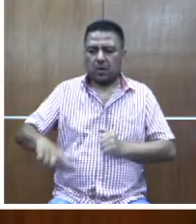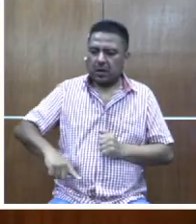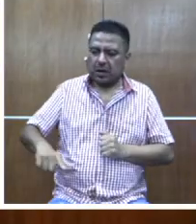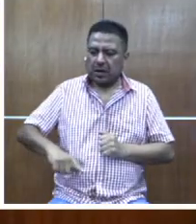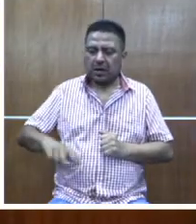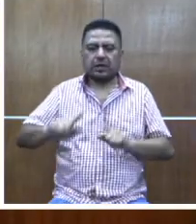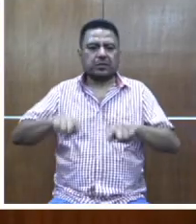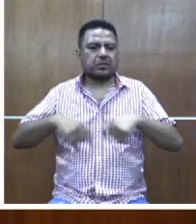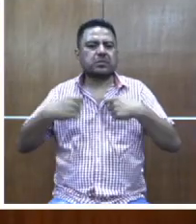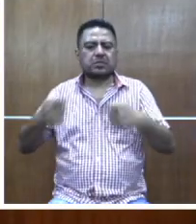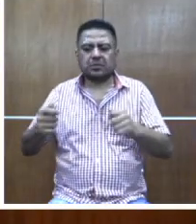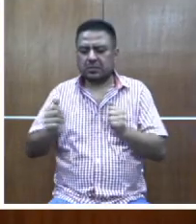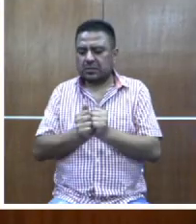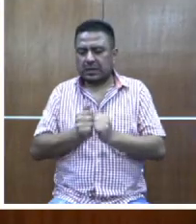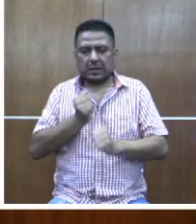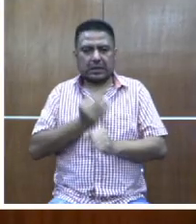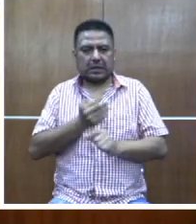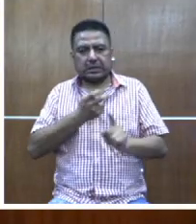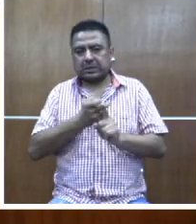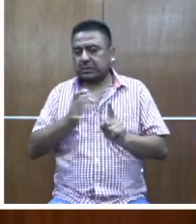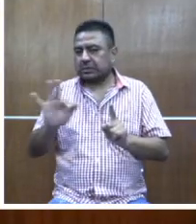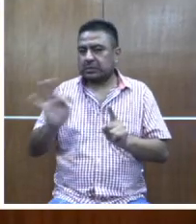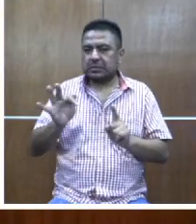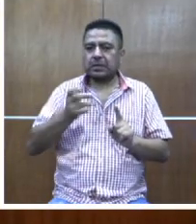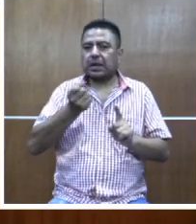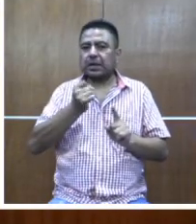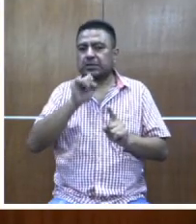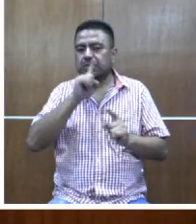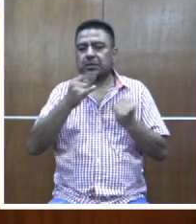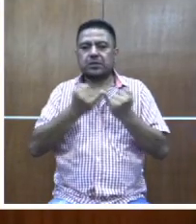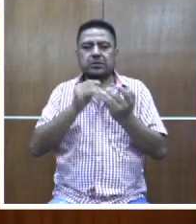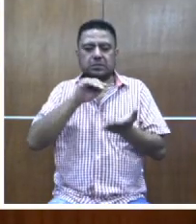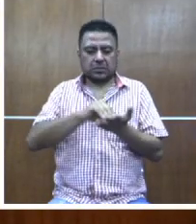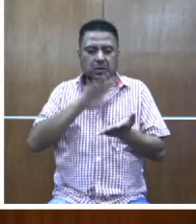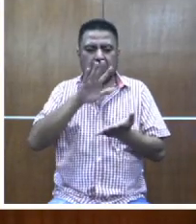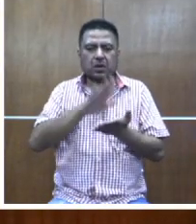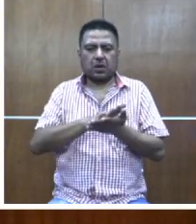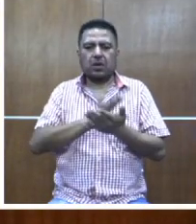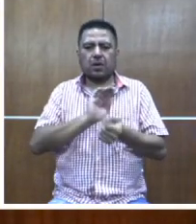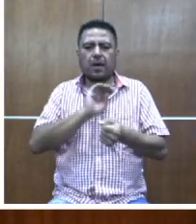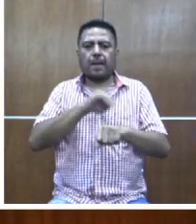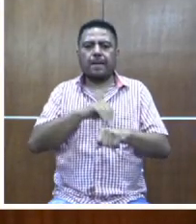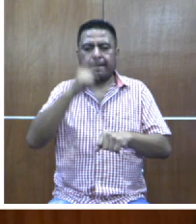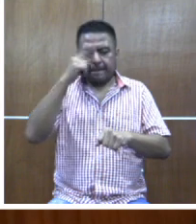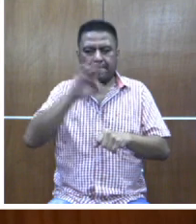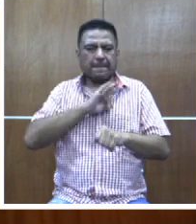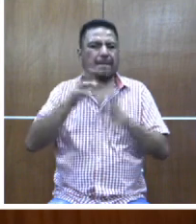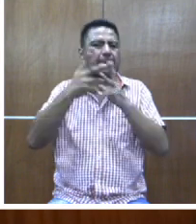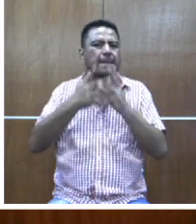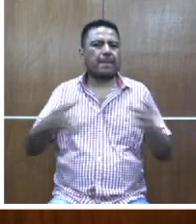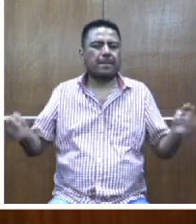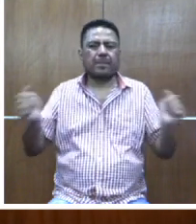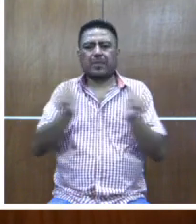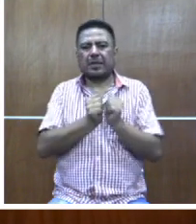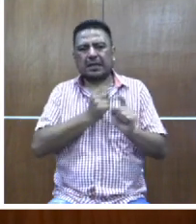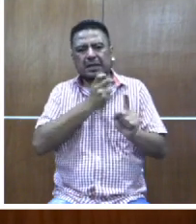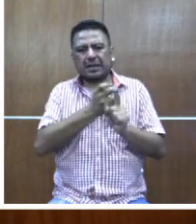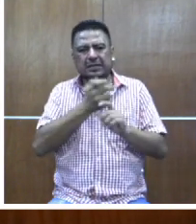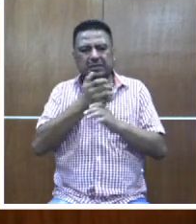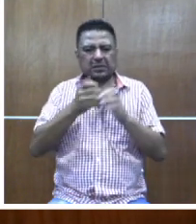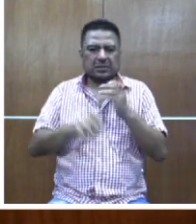autoridades otorguen en estos casos, así como establecer mecanismos para que se erradiquen este tipo de